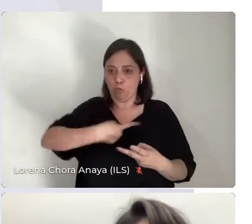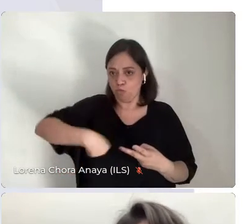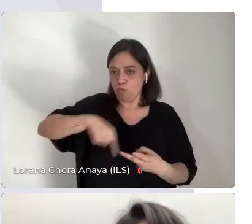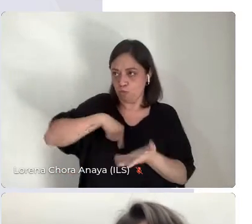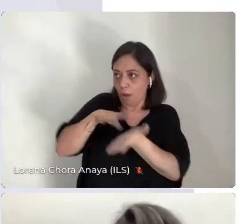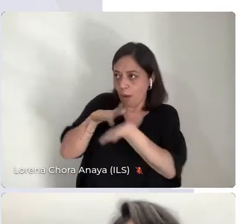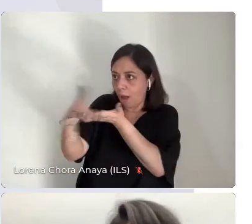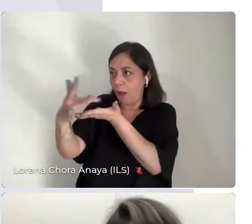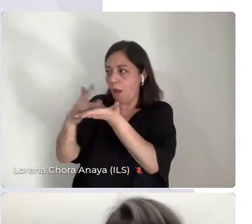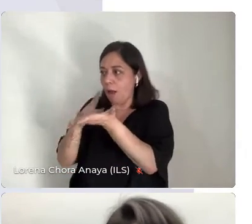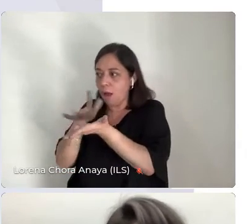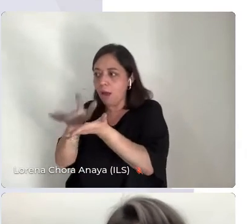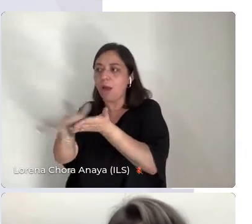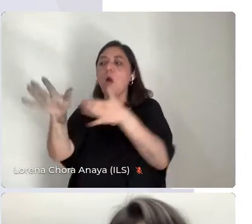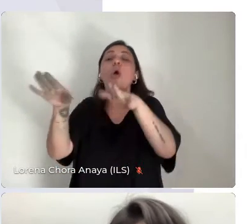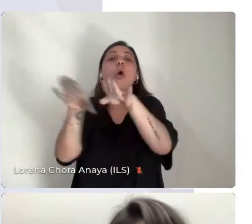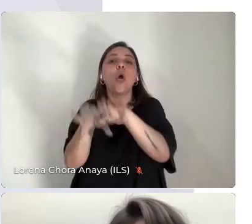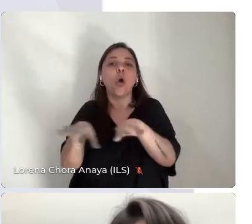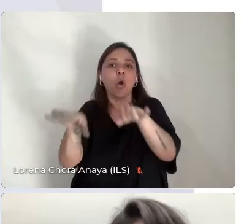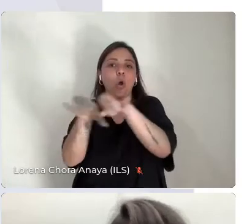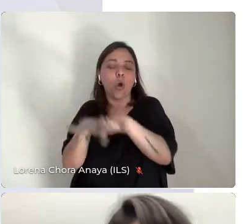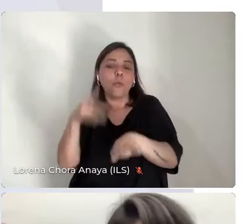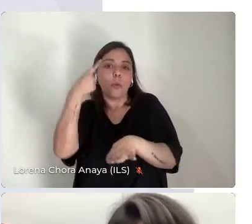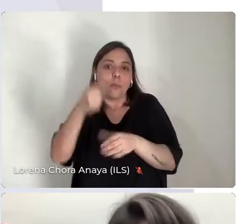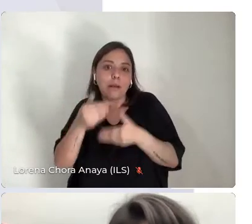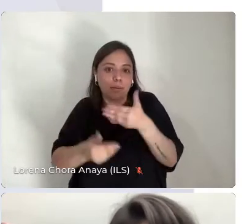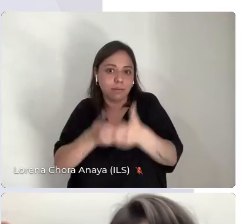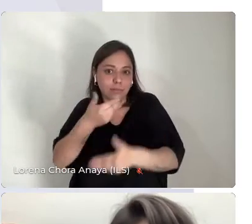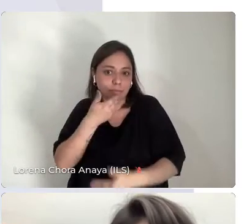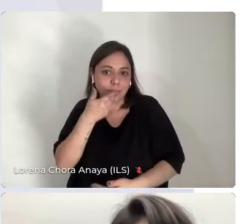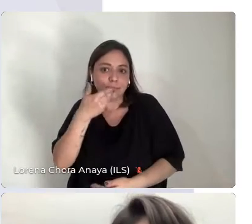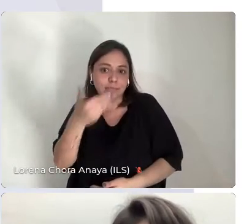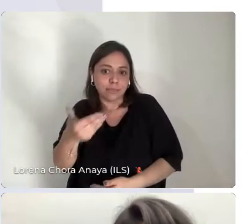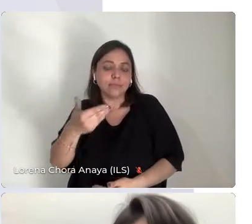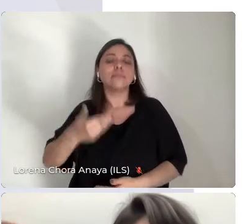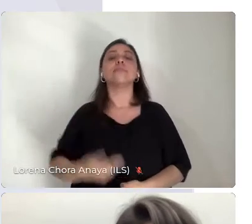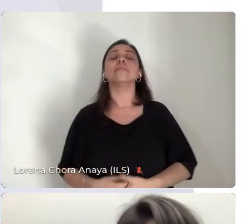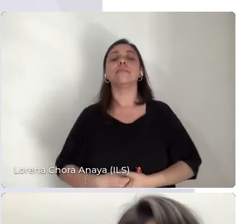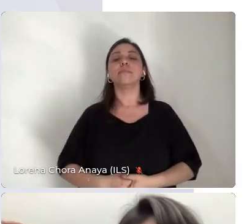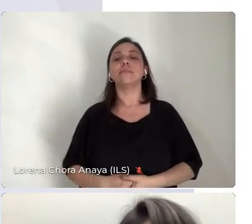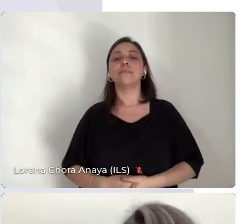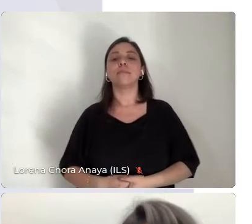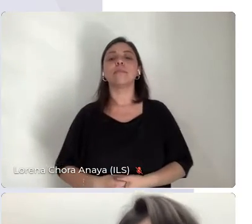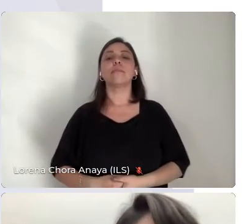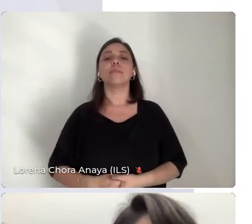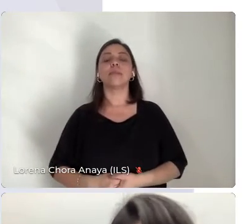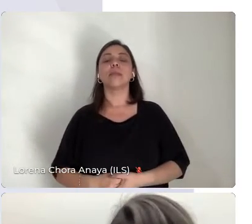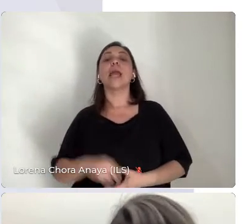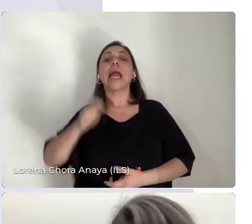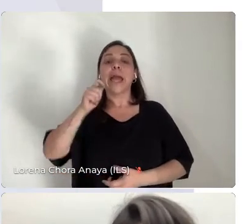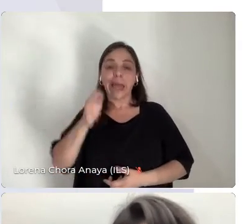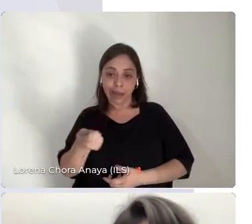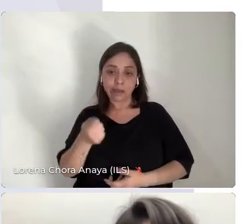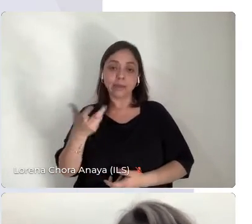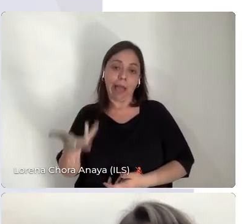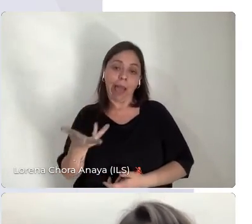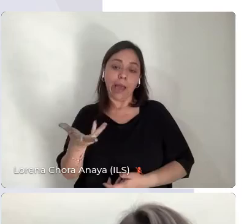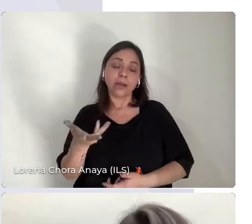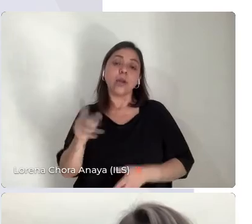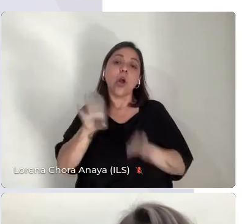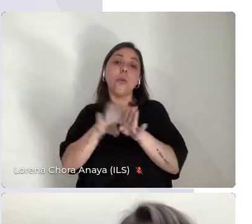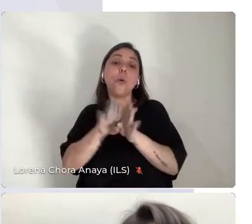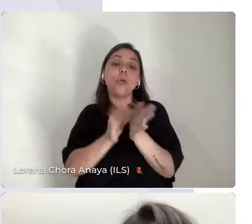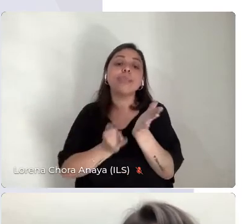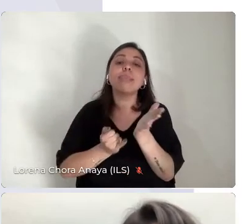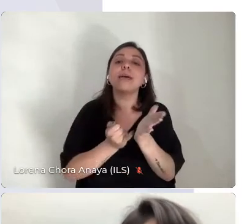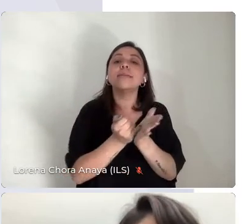para poder generar lo que queremos. Desde el juicio experto. Entonces, las decisiones tomadas desde el juicio experto, desde aquellas